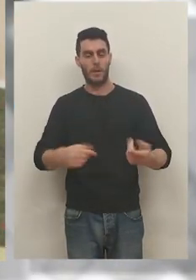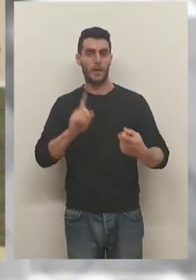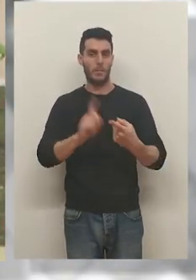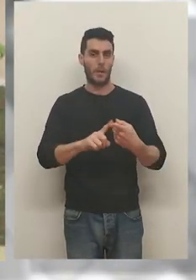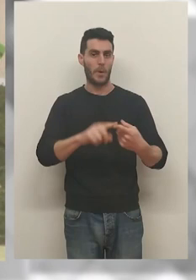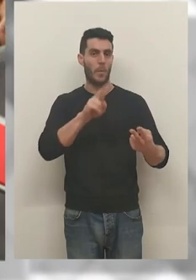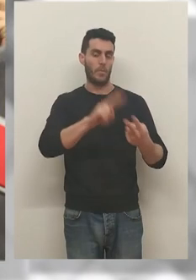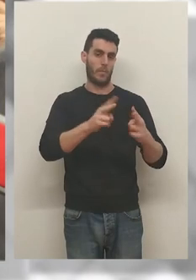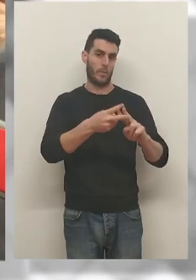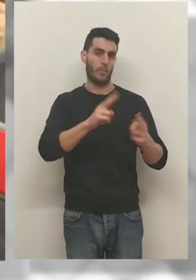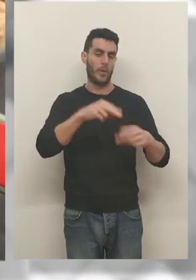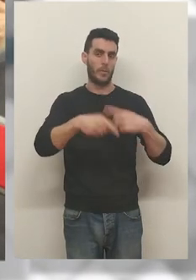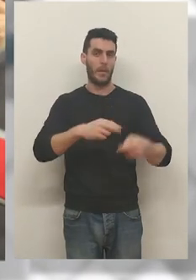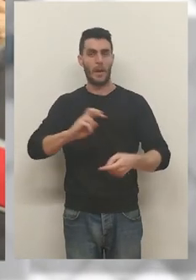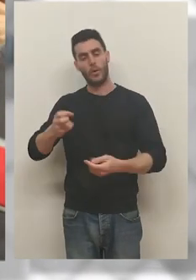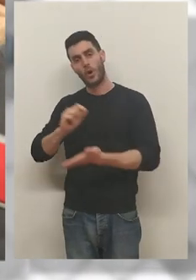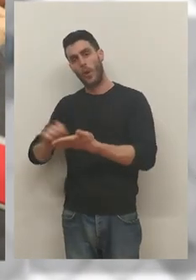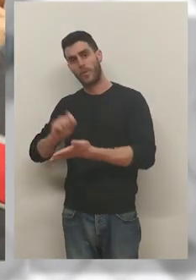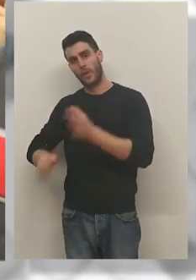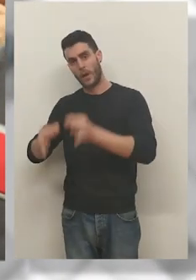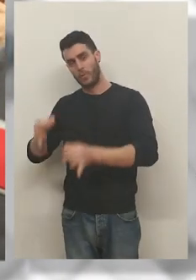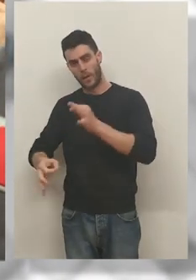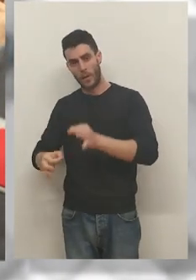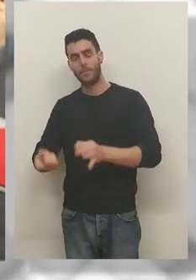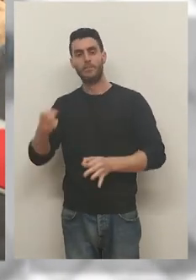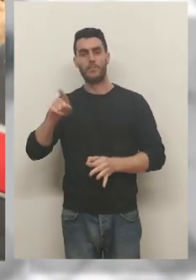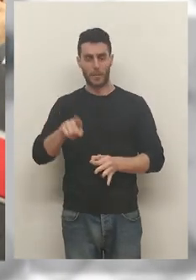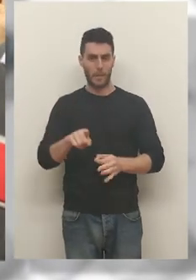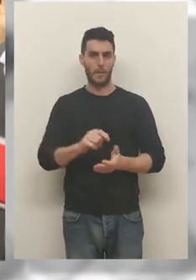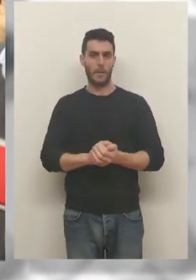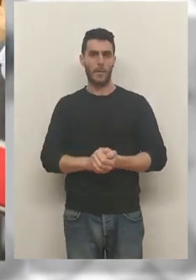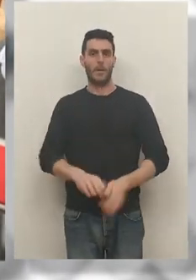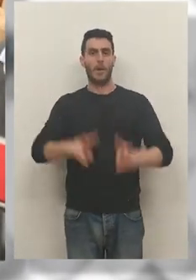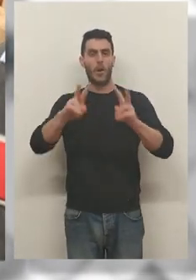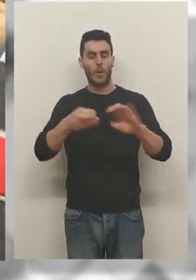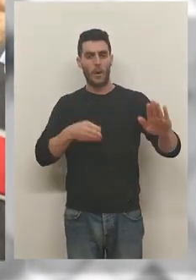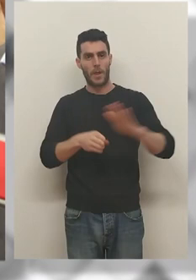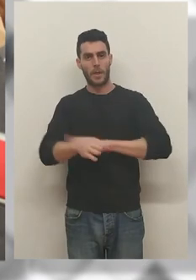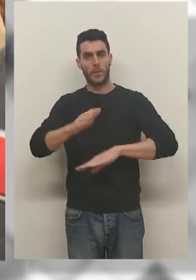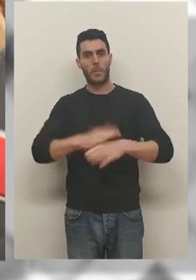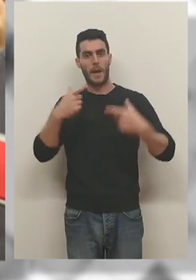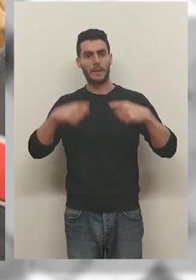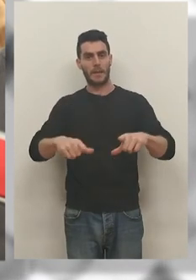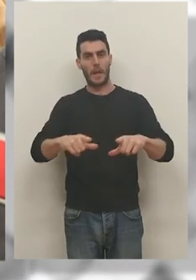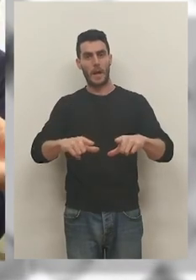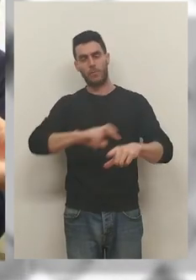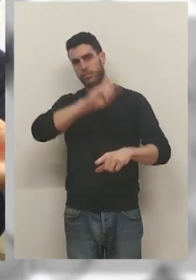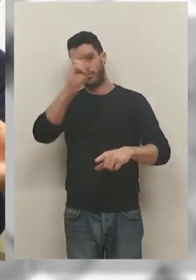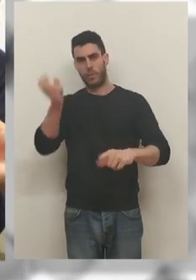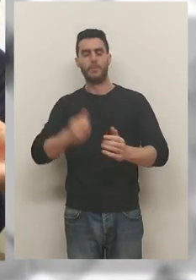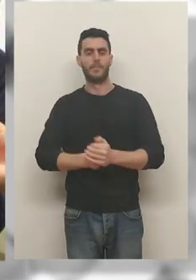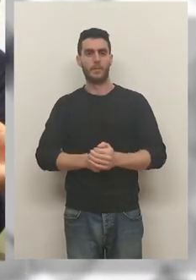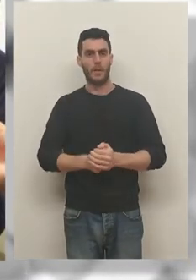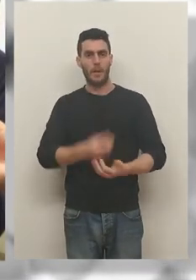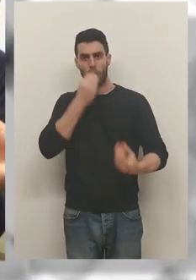uno que es el punto de encuentro familiar y otra unas oficinas para justicia y a su vez otro nuevo acceso para una sala polivalente